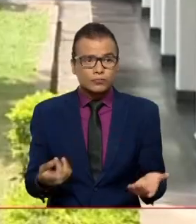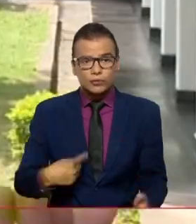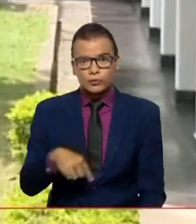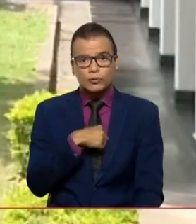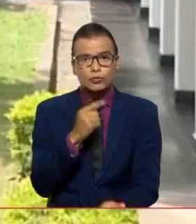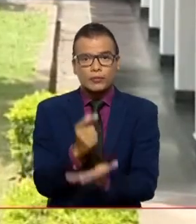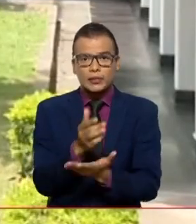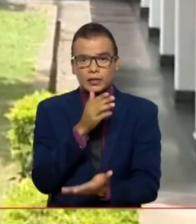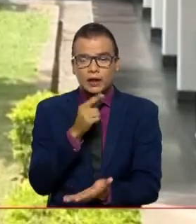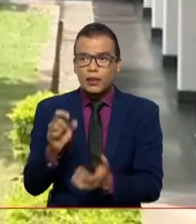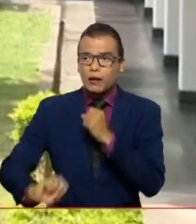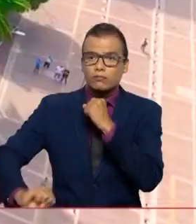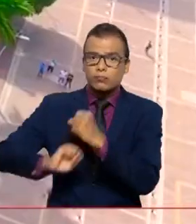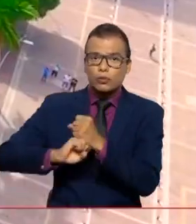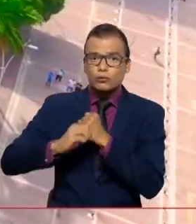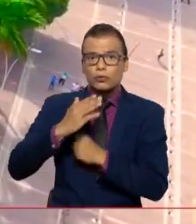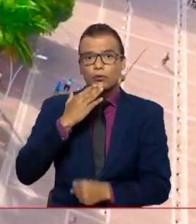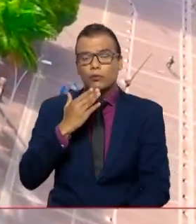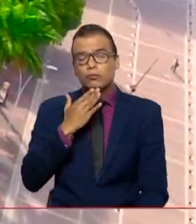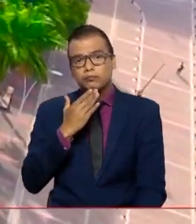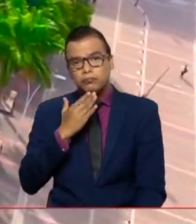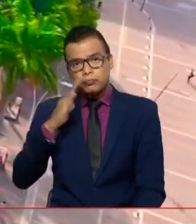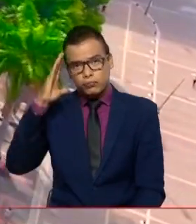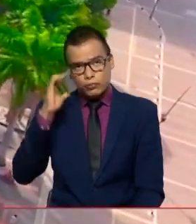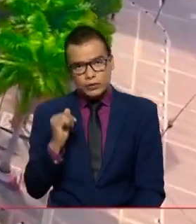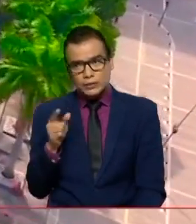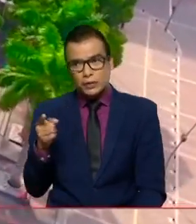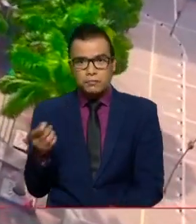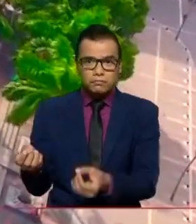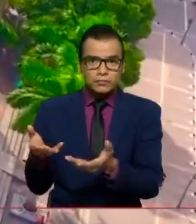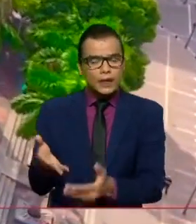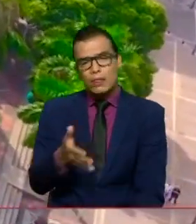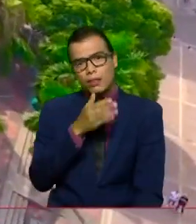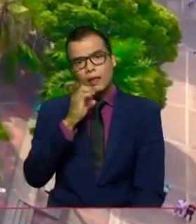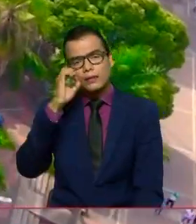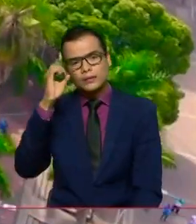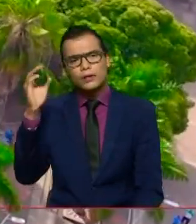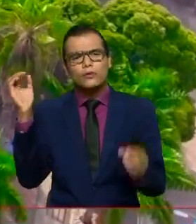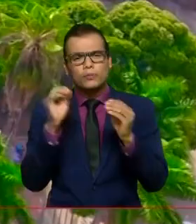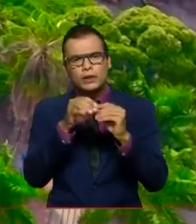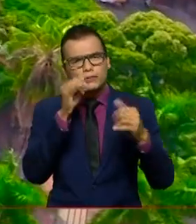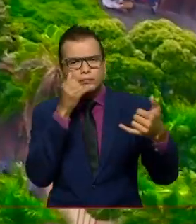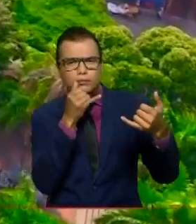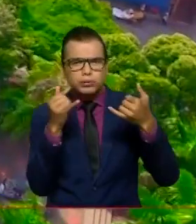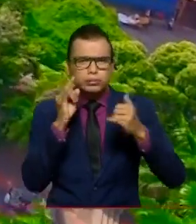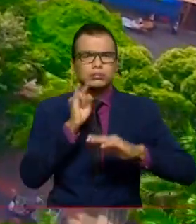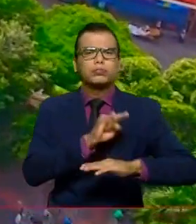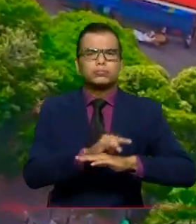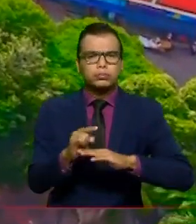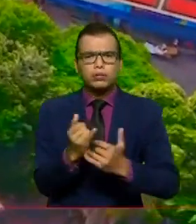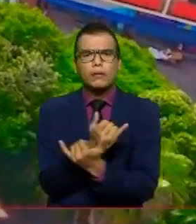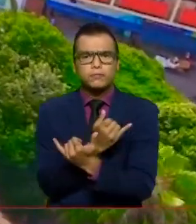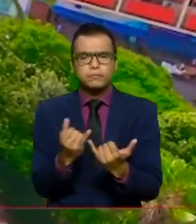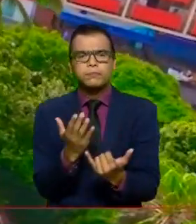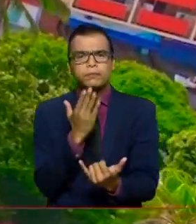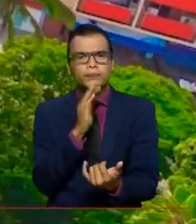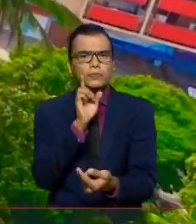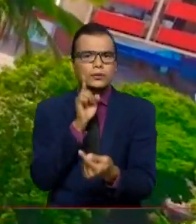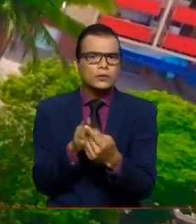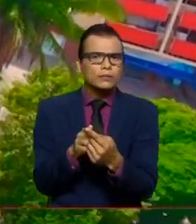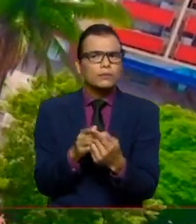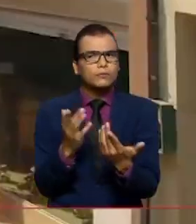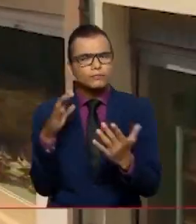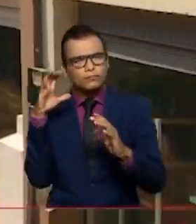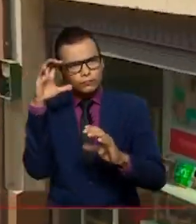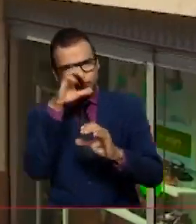ser capitales, no nos dan suficiente policía. Los controles también se llevan a cabo a través de las cámaras de seguridad con las que cuenta Palmira, con el fin de poder